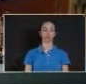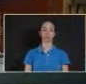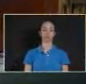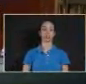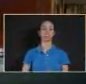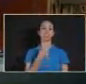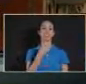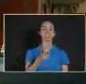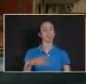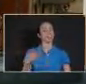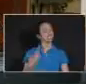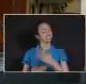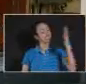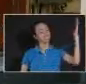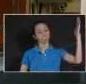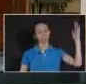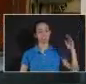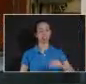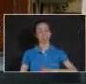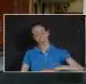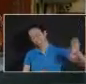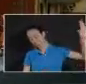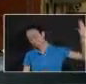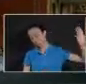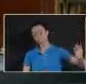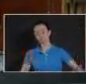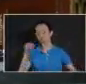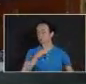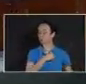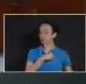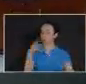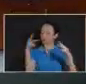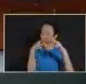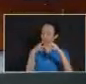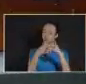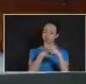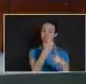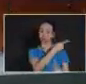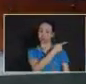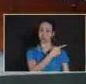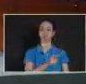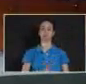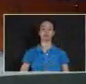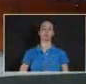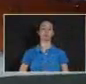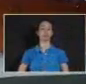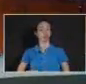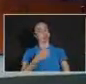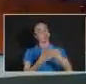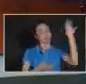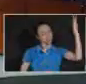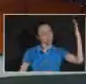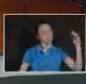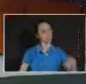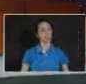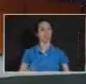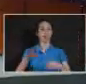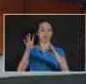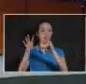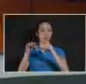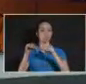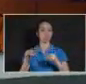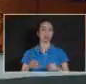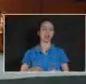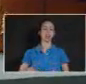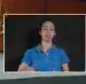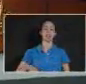decía, regresate, regresate, yo no quiero pelear contigo, vuélvete, toma un despojo de todos